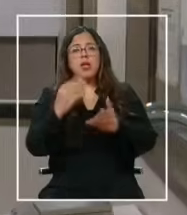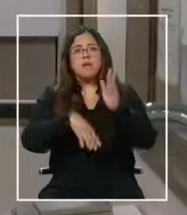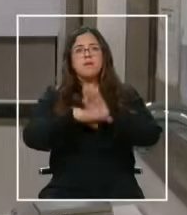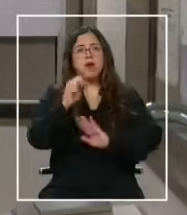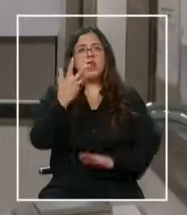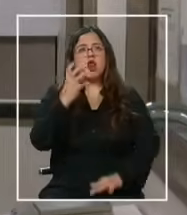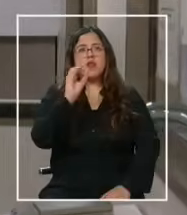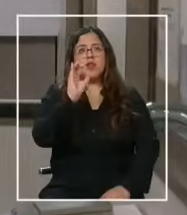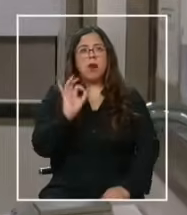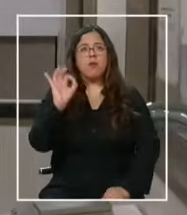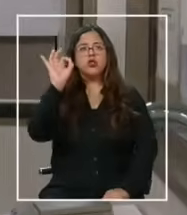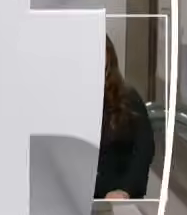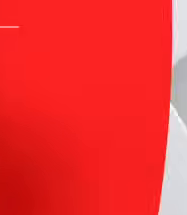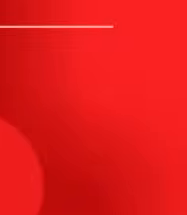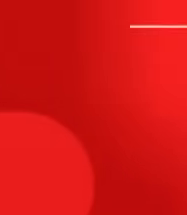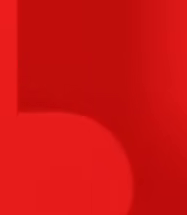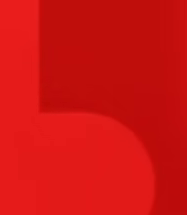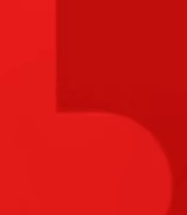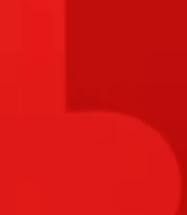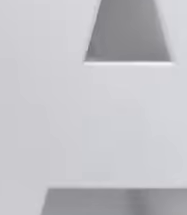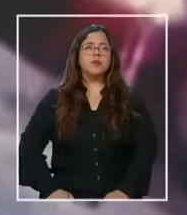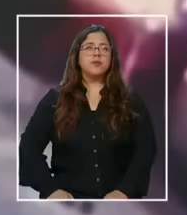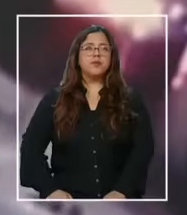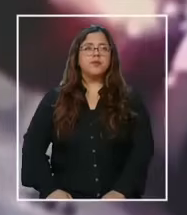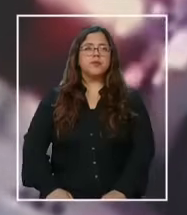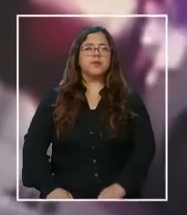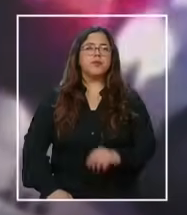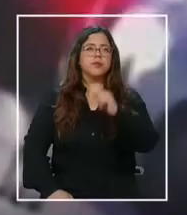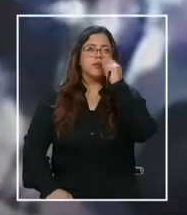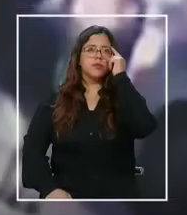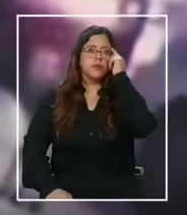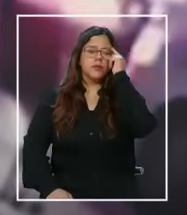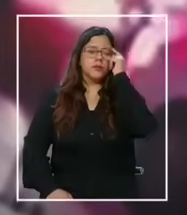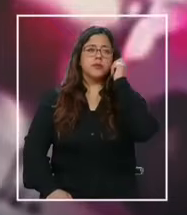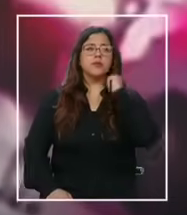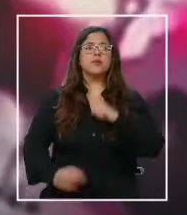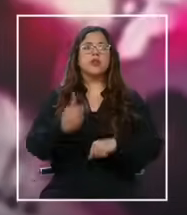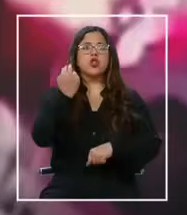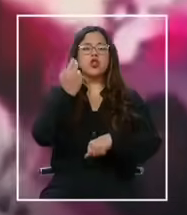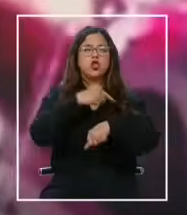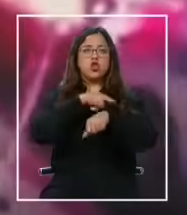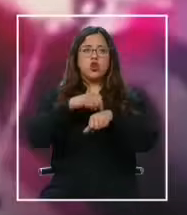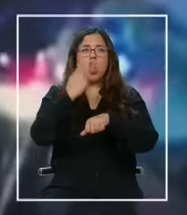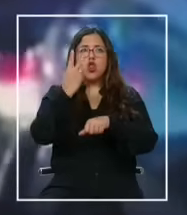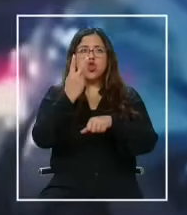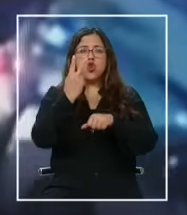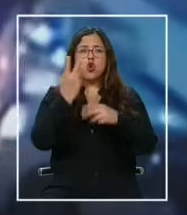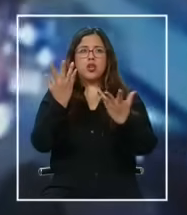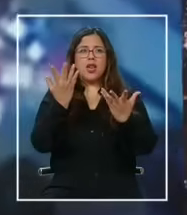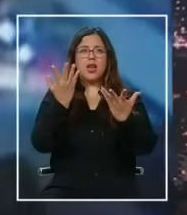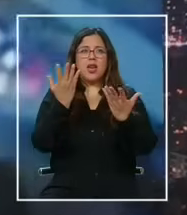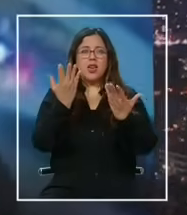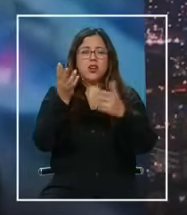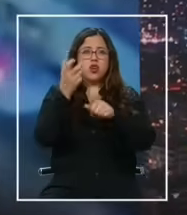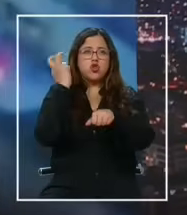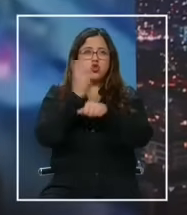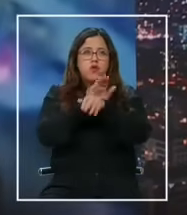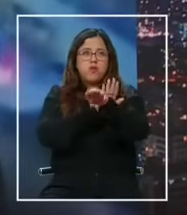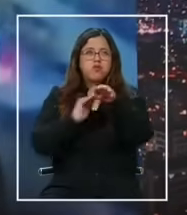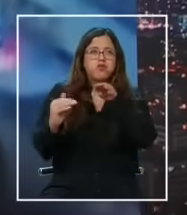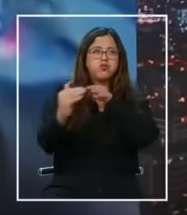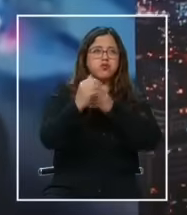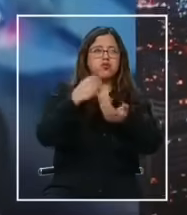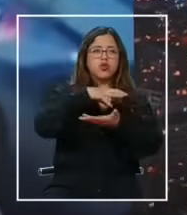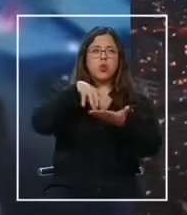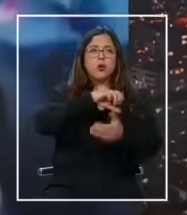el 90 por. en menos de 12 horas dos violentas encerrona se registraron en la